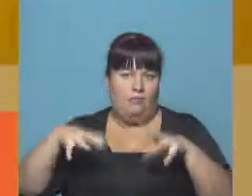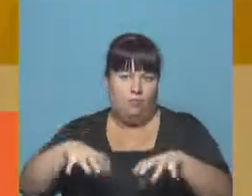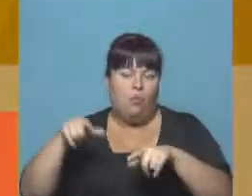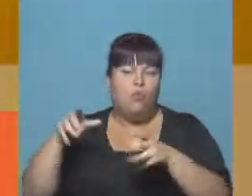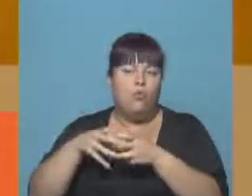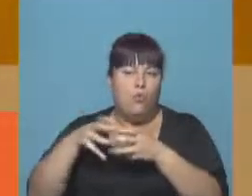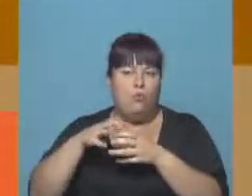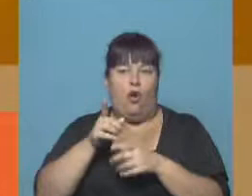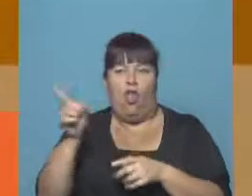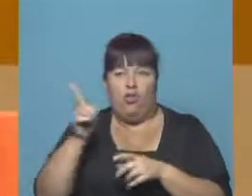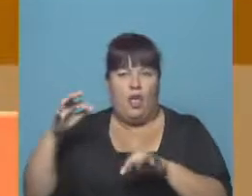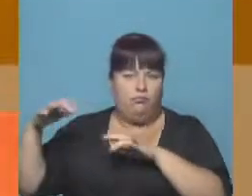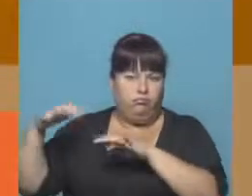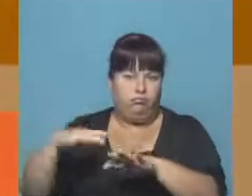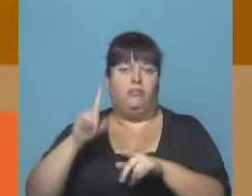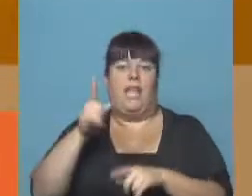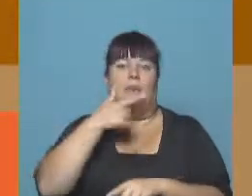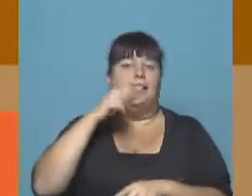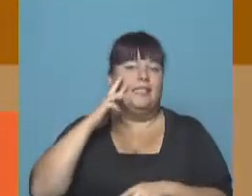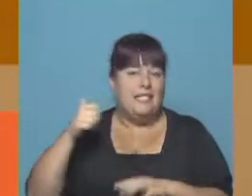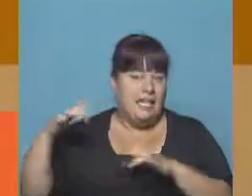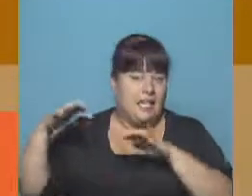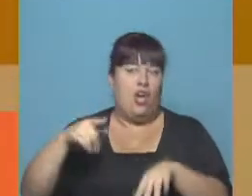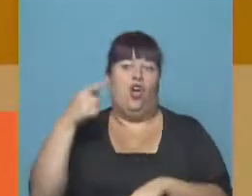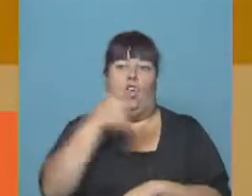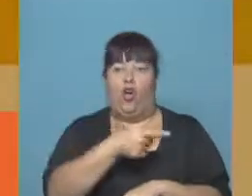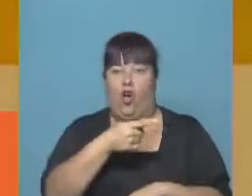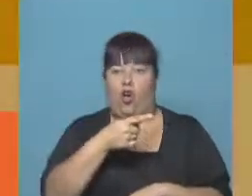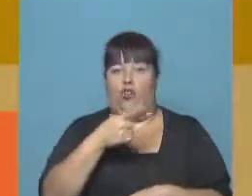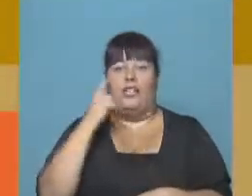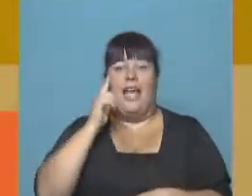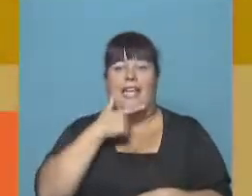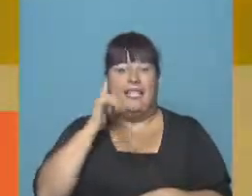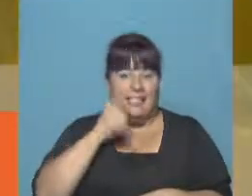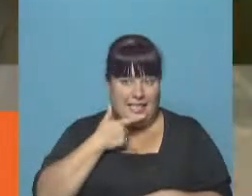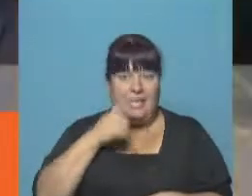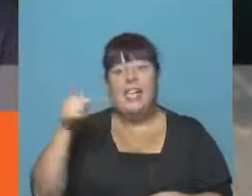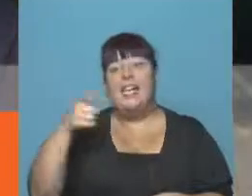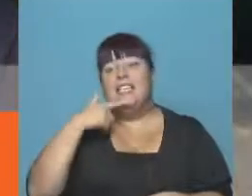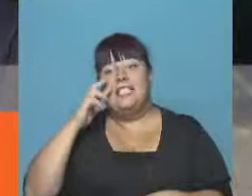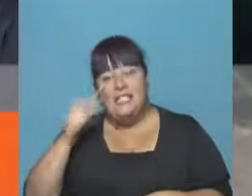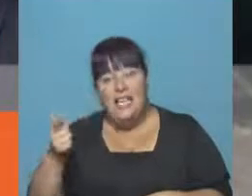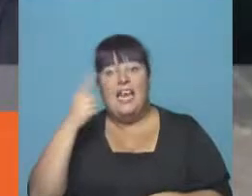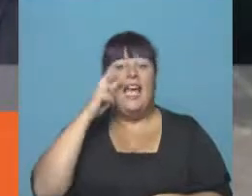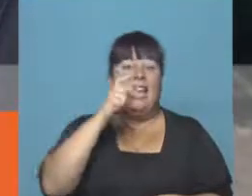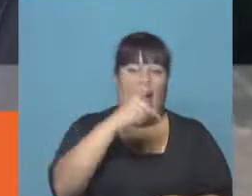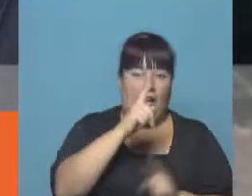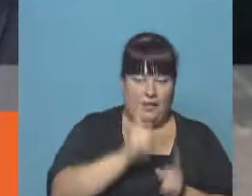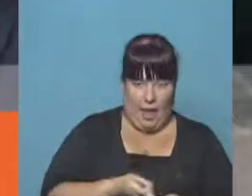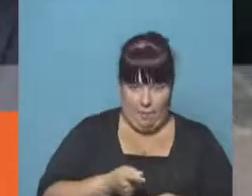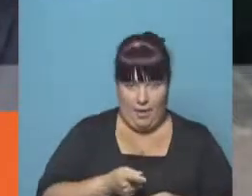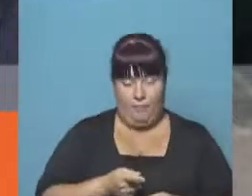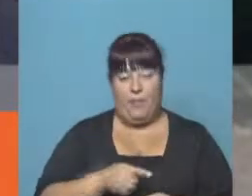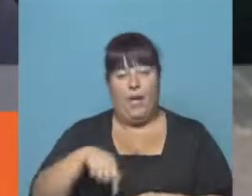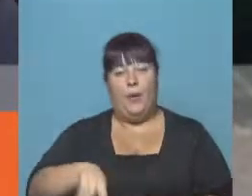fuerzas occidentales y también las de Siria contra el ISIS, tanto en Siria como en Irak. Y viene